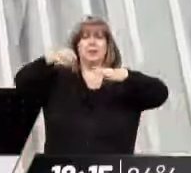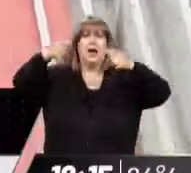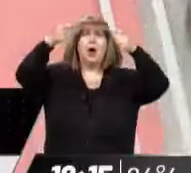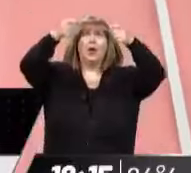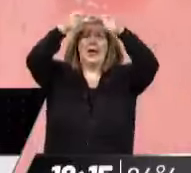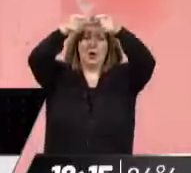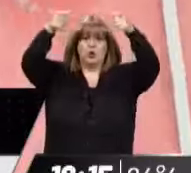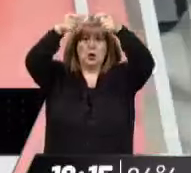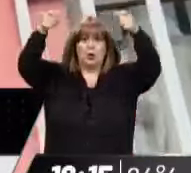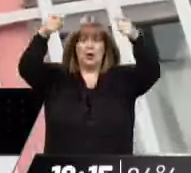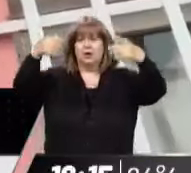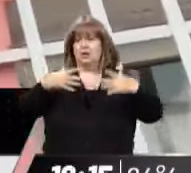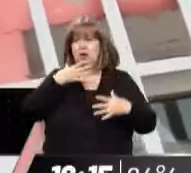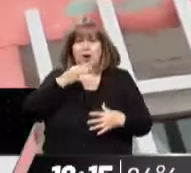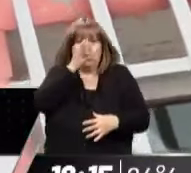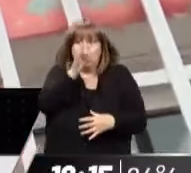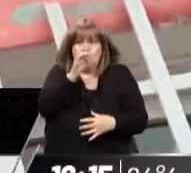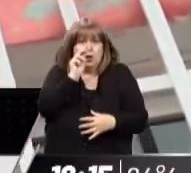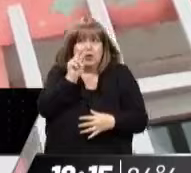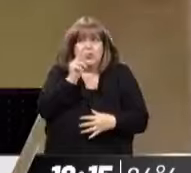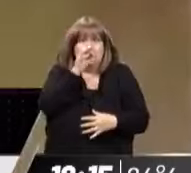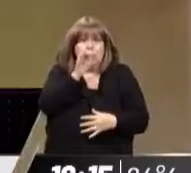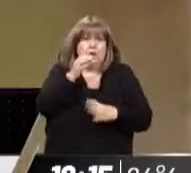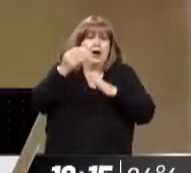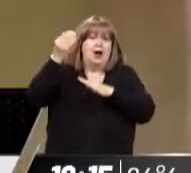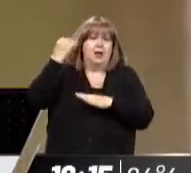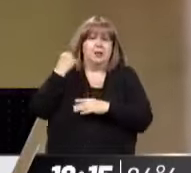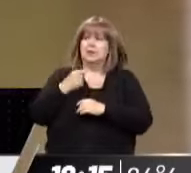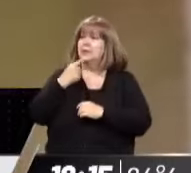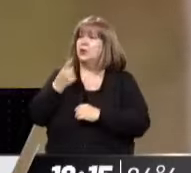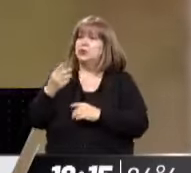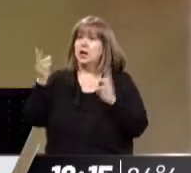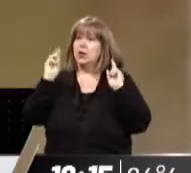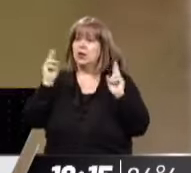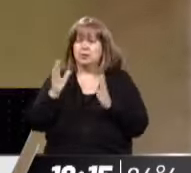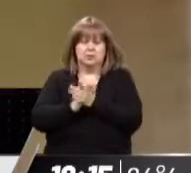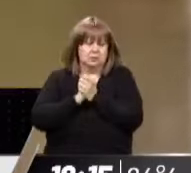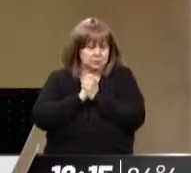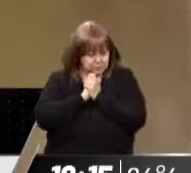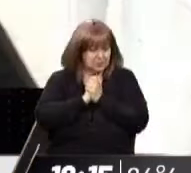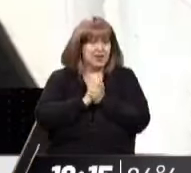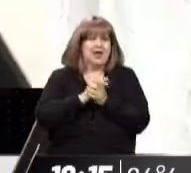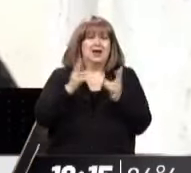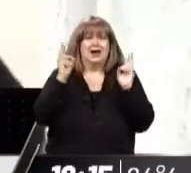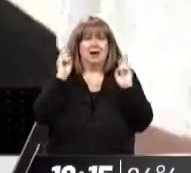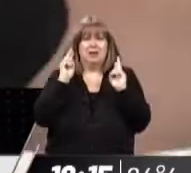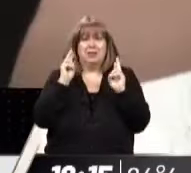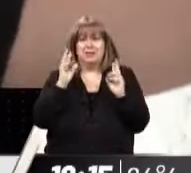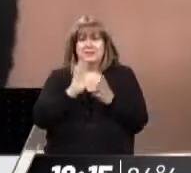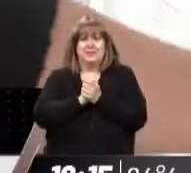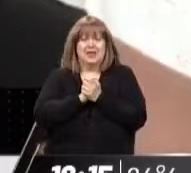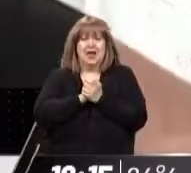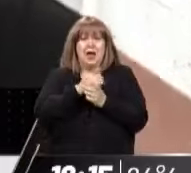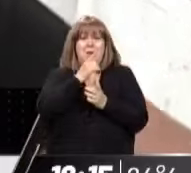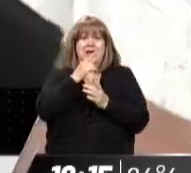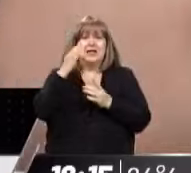desastre lo que han hecho. Nunca se había vivido algo así, ¿no? Sí, que el ruido era aterrador. No, era impresionante. Aparte veías que